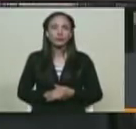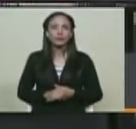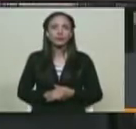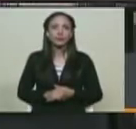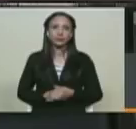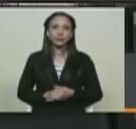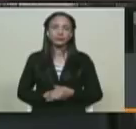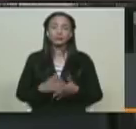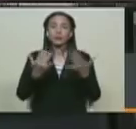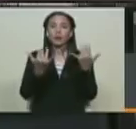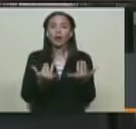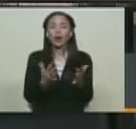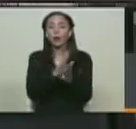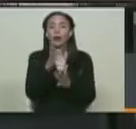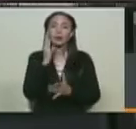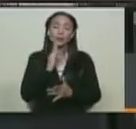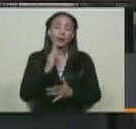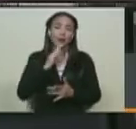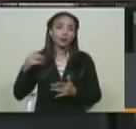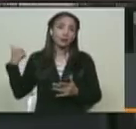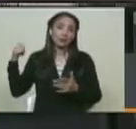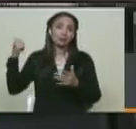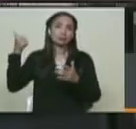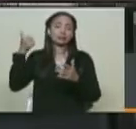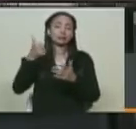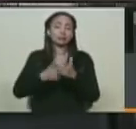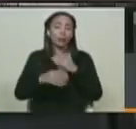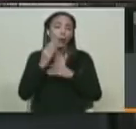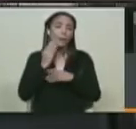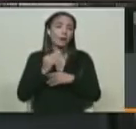Y ahora, con la experiencia que hemos adquirido,